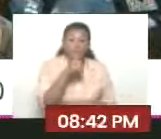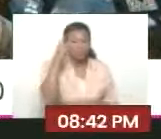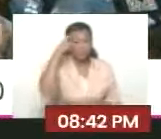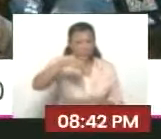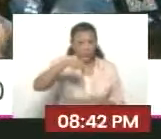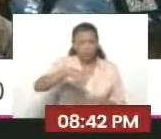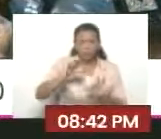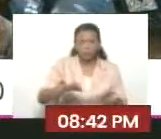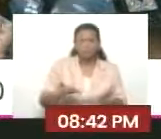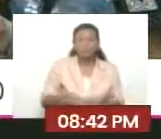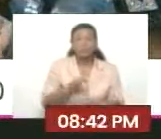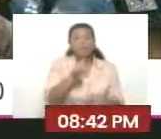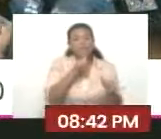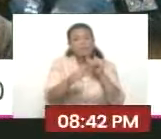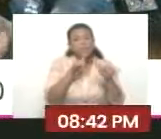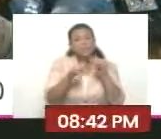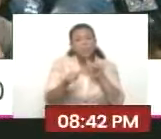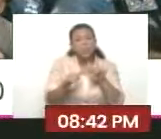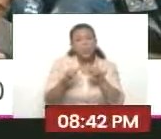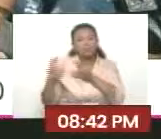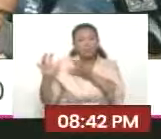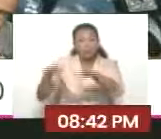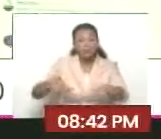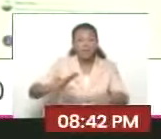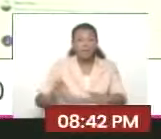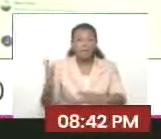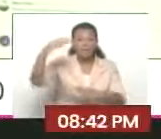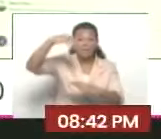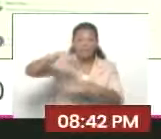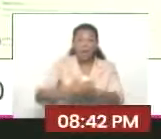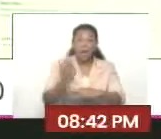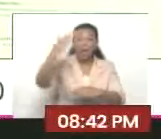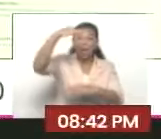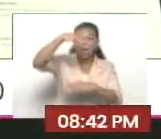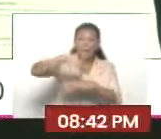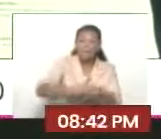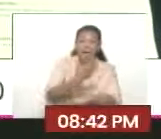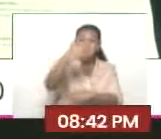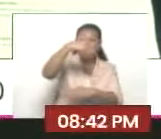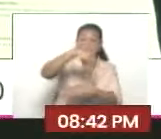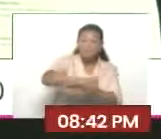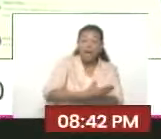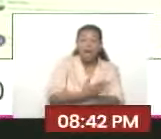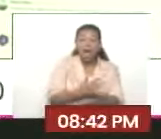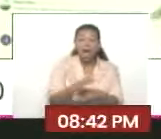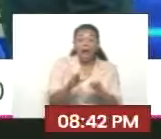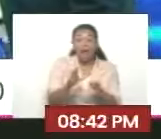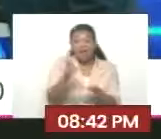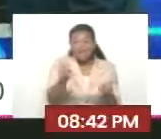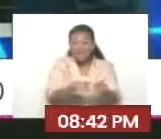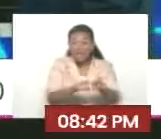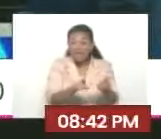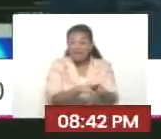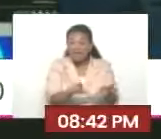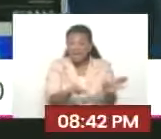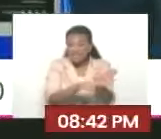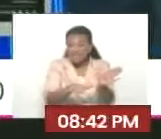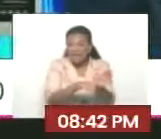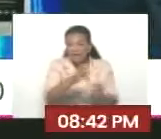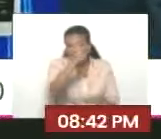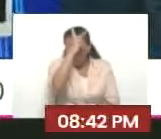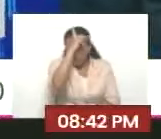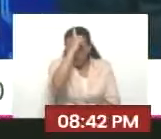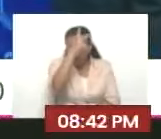Hay una noticia muy importante, una manada de delfines en Boca de Mangle, esto es Morrocoy, Falcón, fue socorrida,